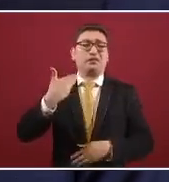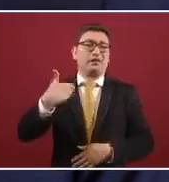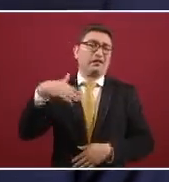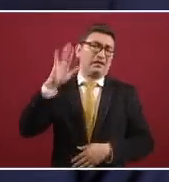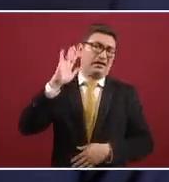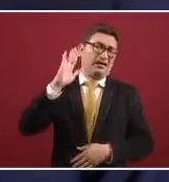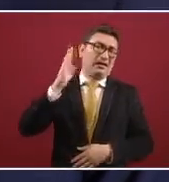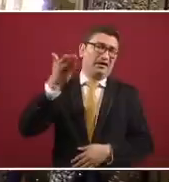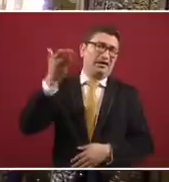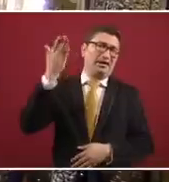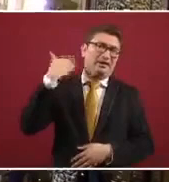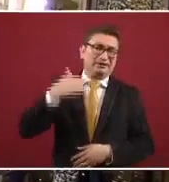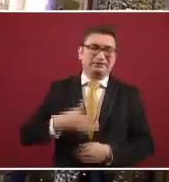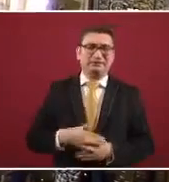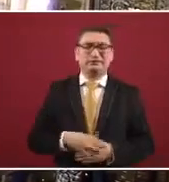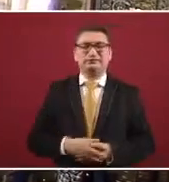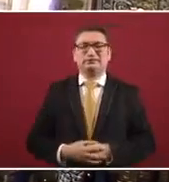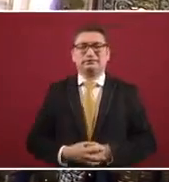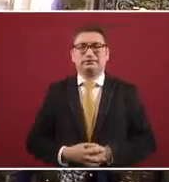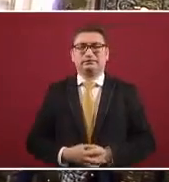se decidió